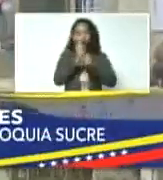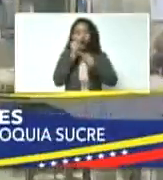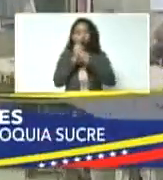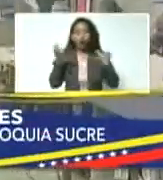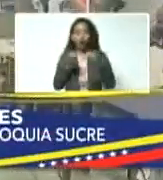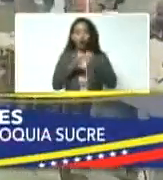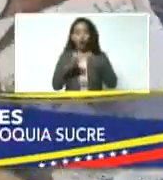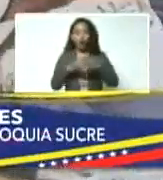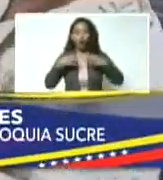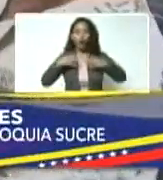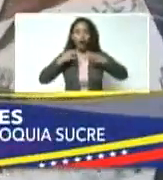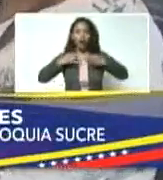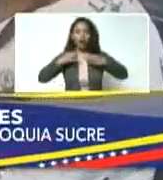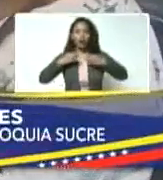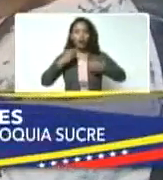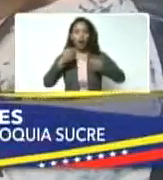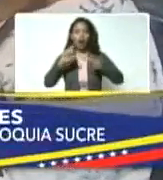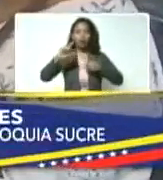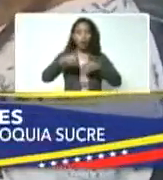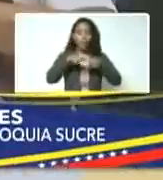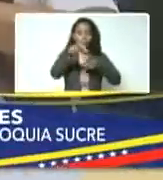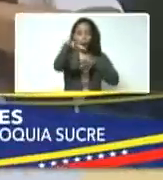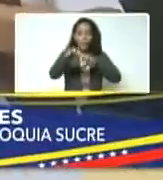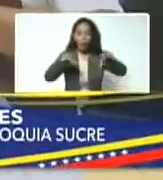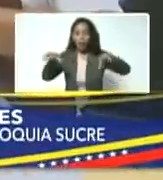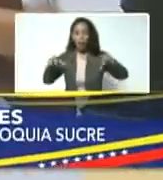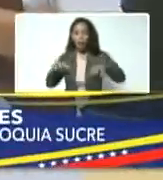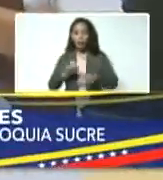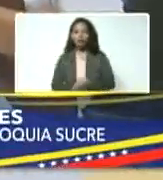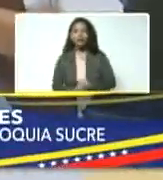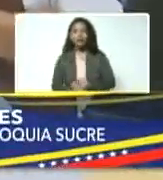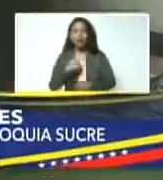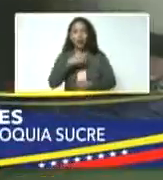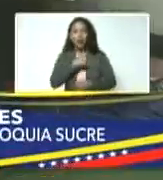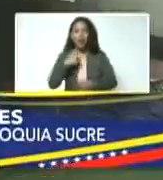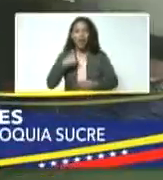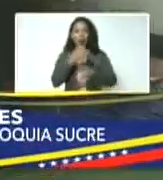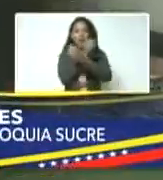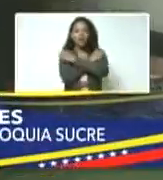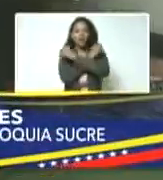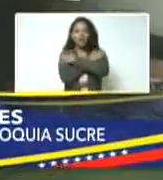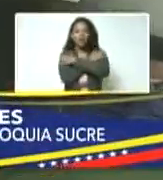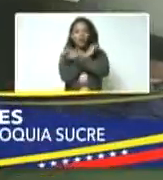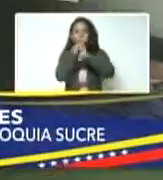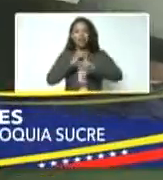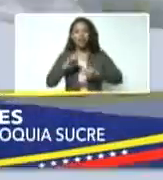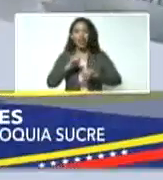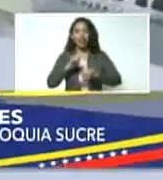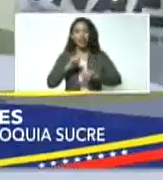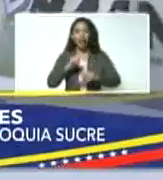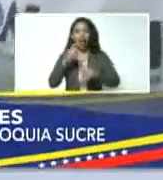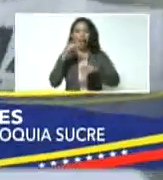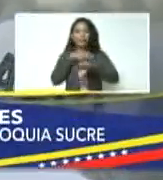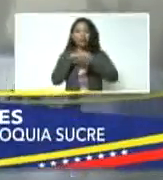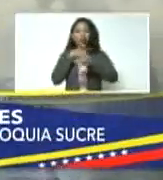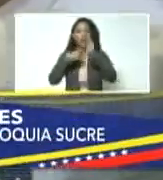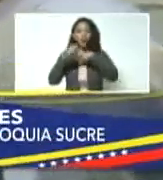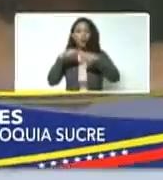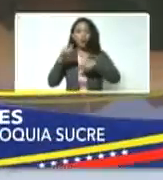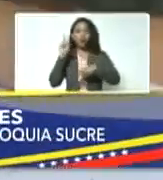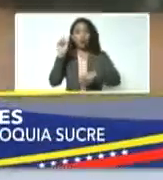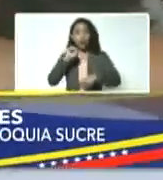de franelas que han sido divididas. Yo quiero felicitar también al Ministerio de Comercio, mi almiranta, porque han hecho, si se